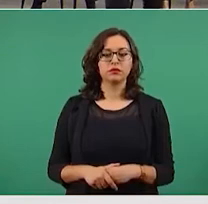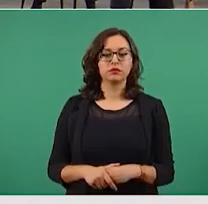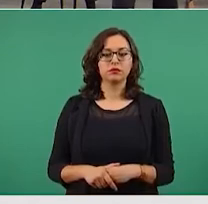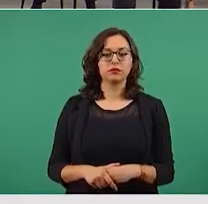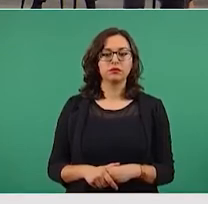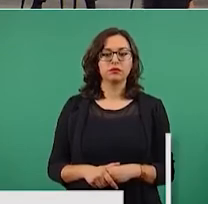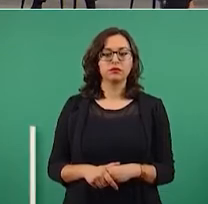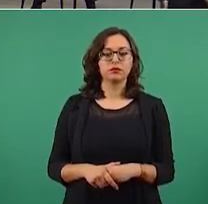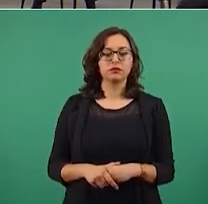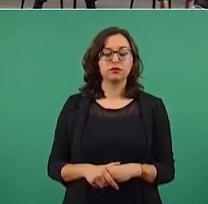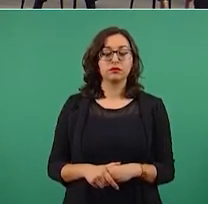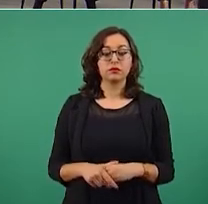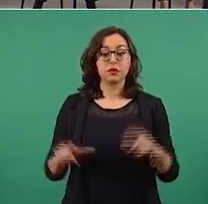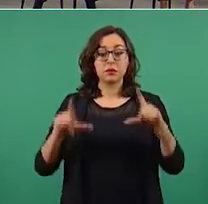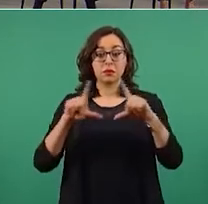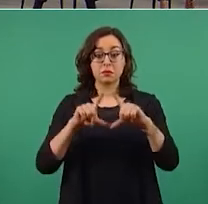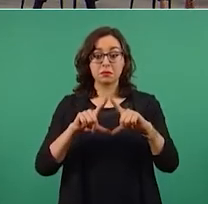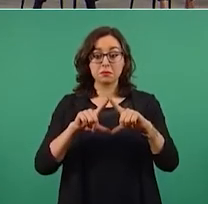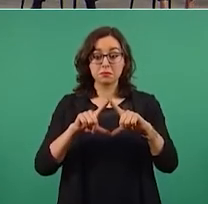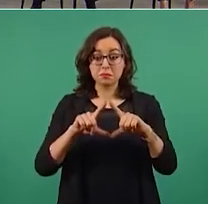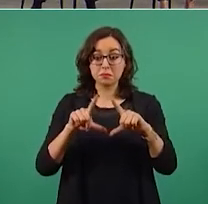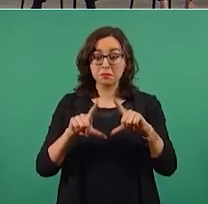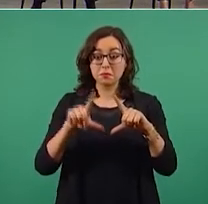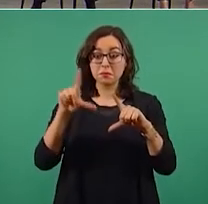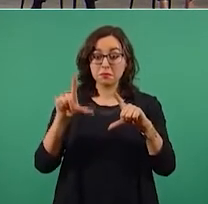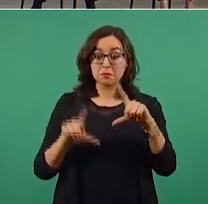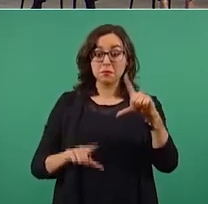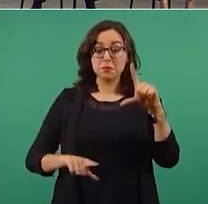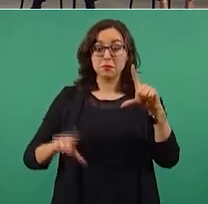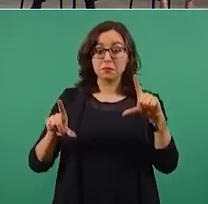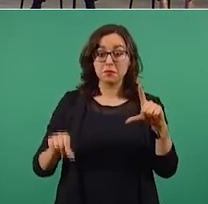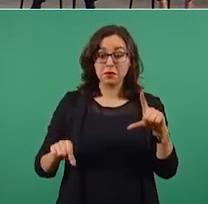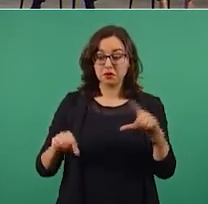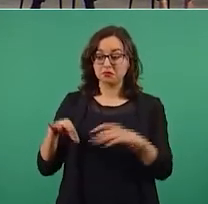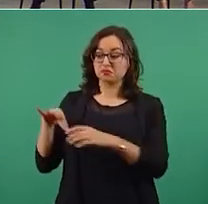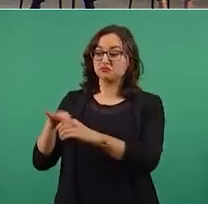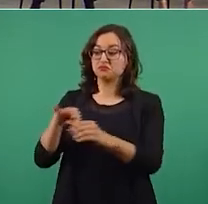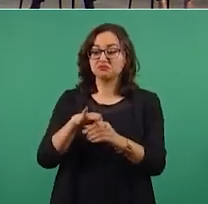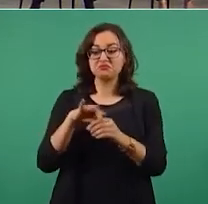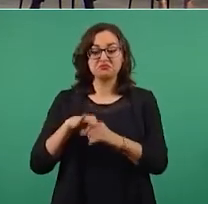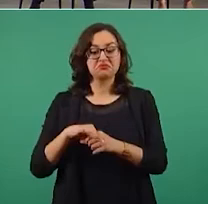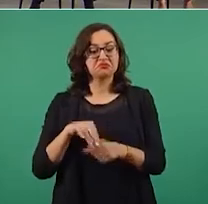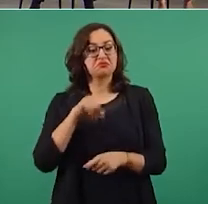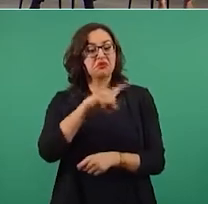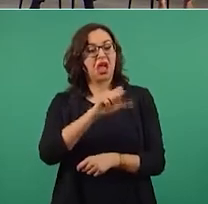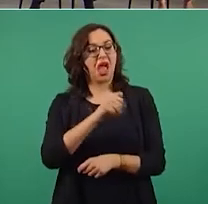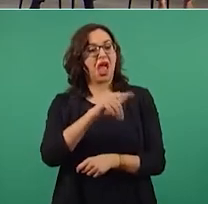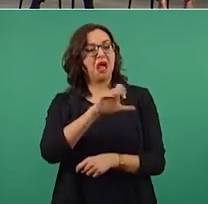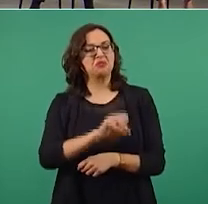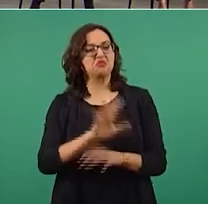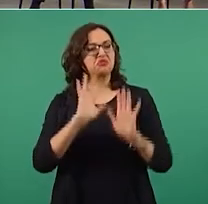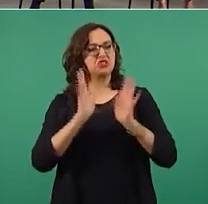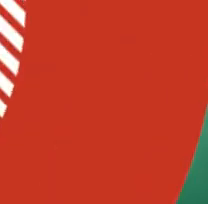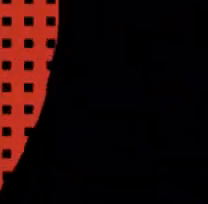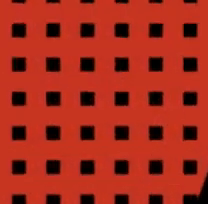Sí, México, por las elecciones, acota el poder de Andrés Manuel.